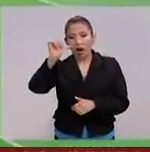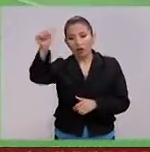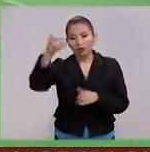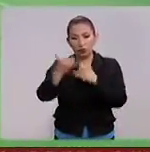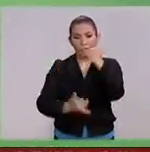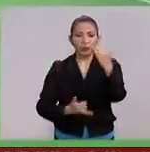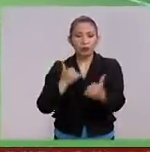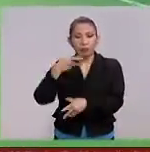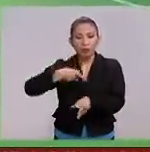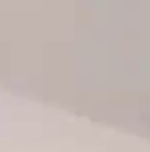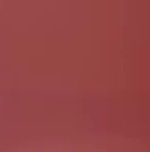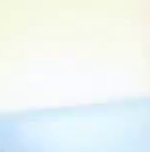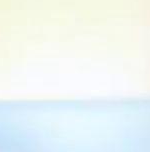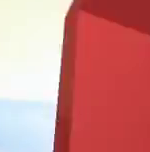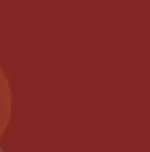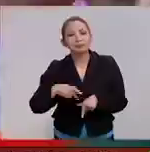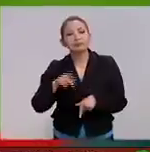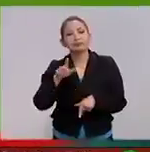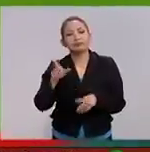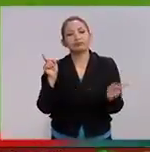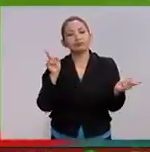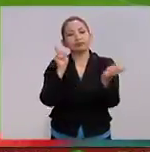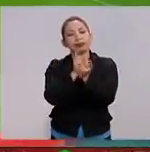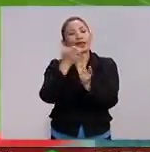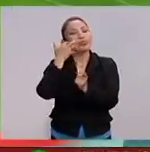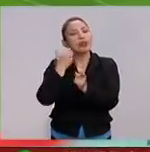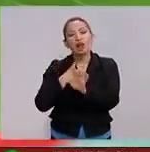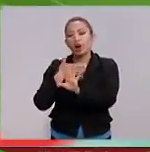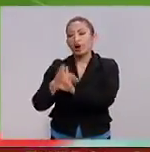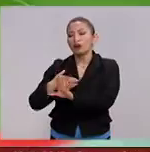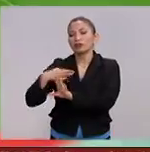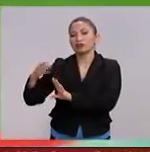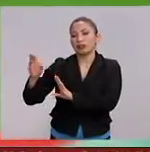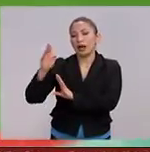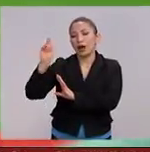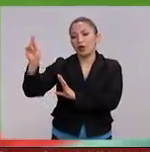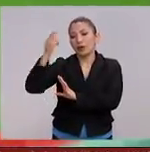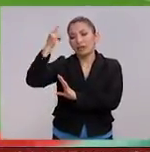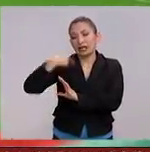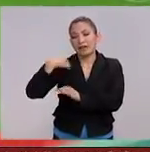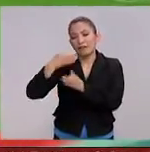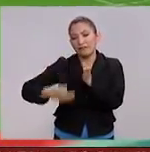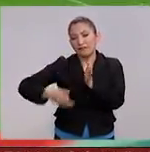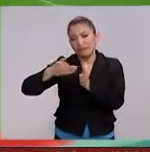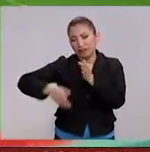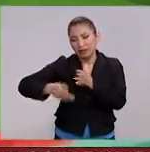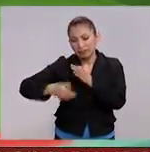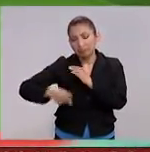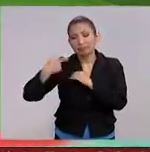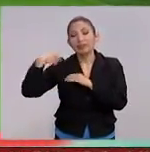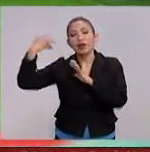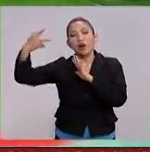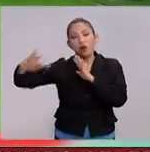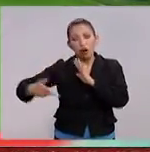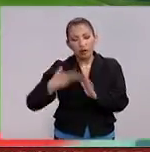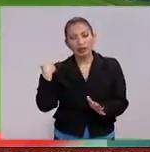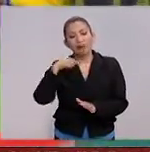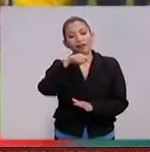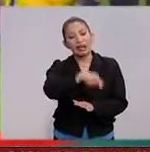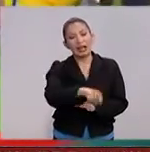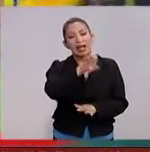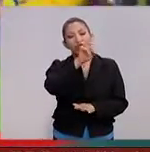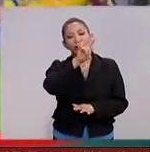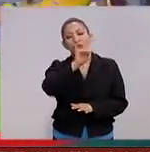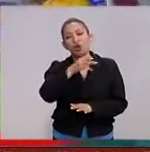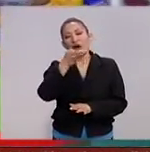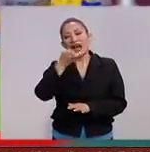otro de los partidos que fue pues el montón de tigres contra pumas después de lo que ha sucedido en la final obviamente y una vez más el señor eduardo